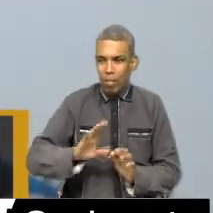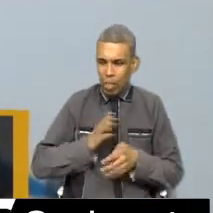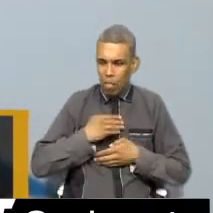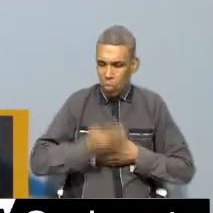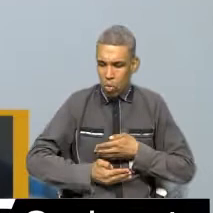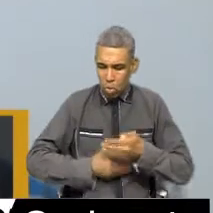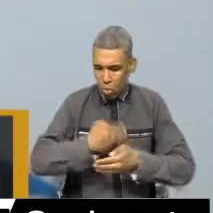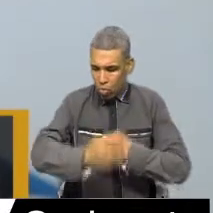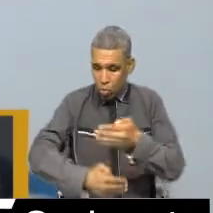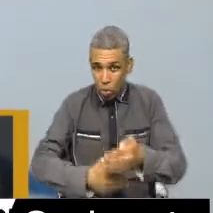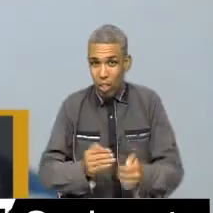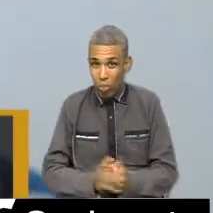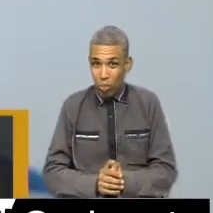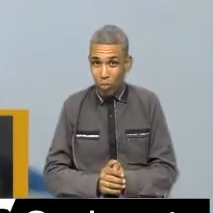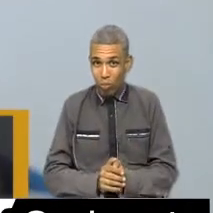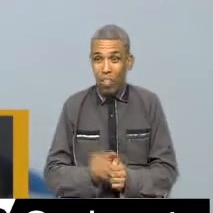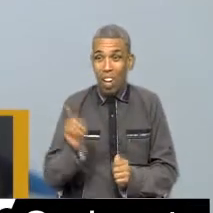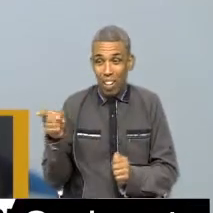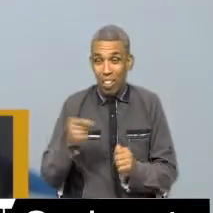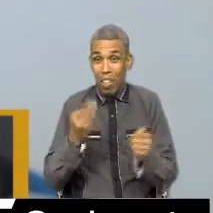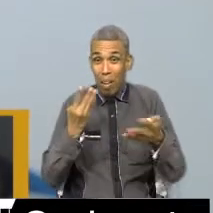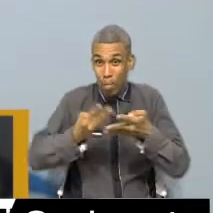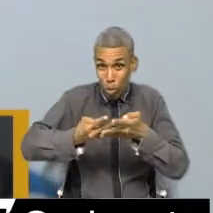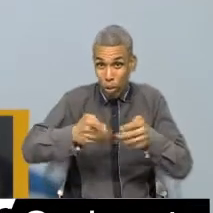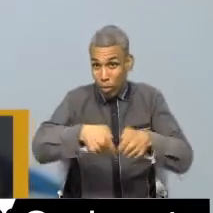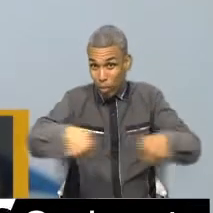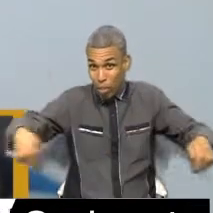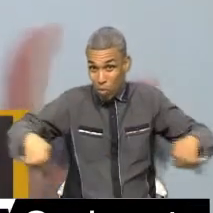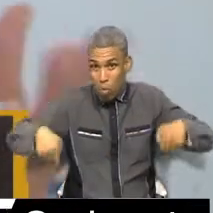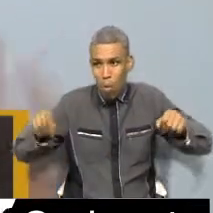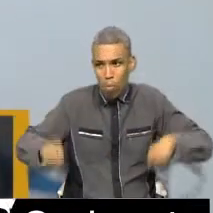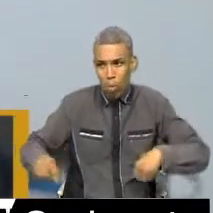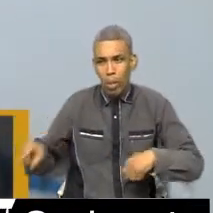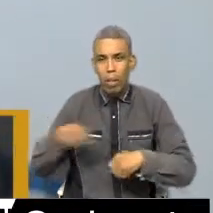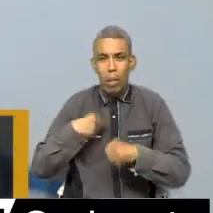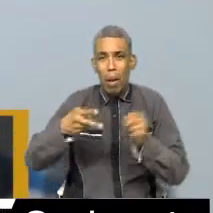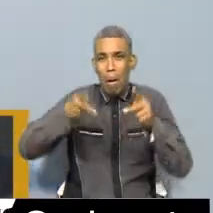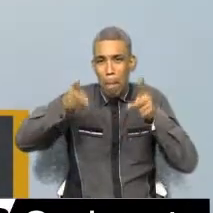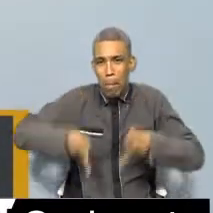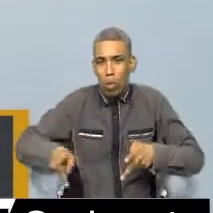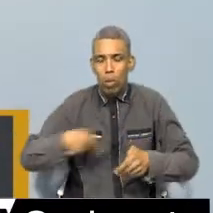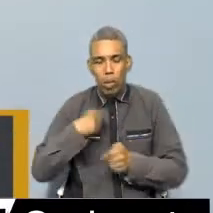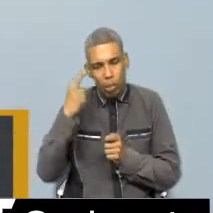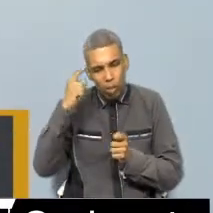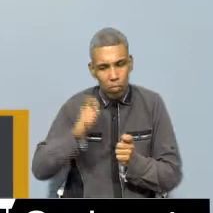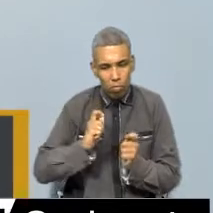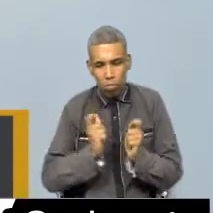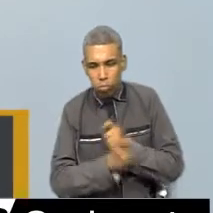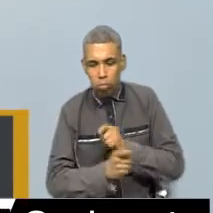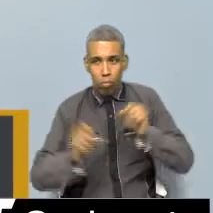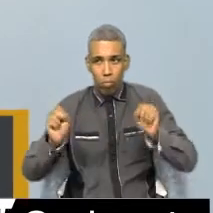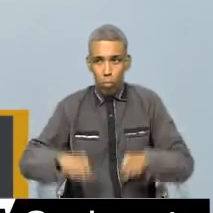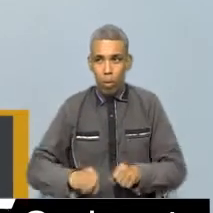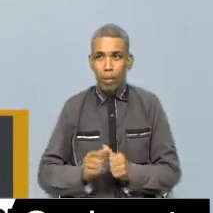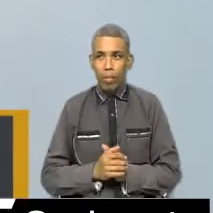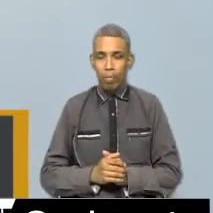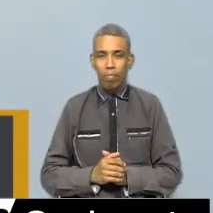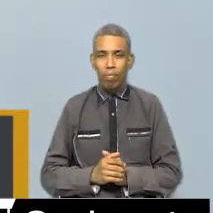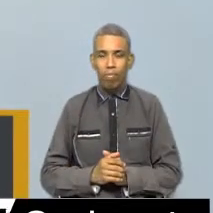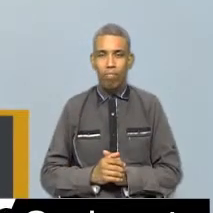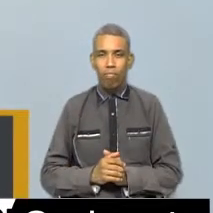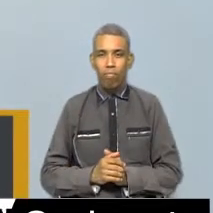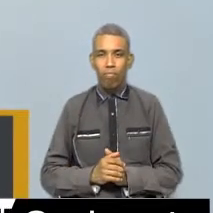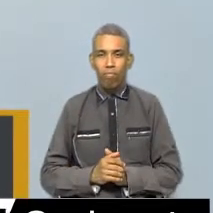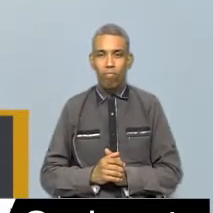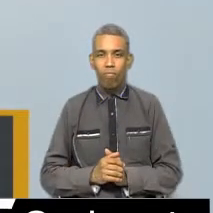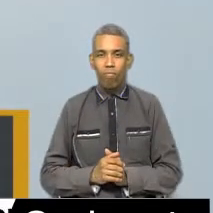aquí, en estos centros penitenciarios, es donde se puede hacer el trabajo social que la personería quiere hacer. Llegamos con opciones de esta clase, con vástago